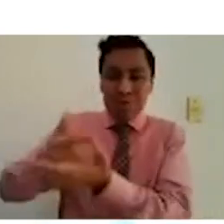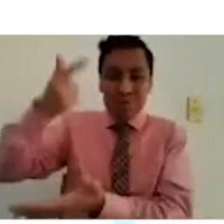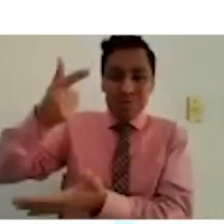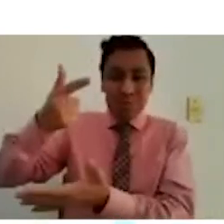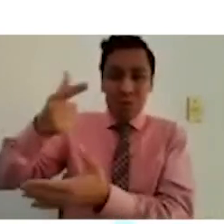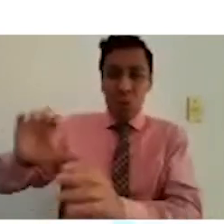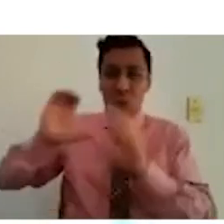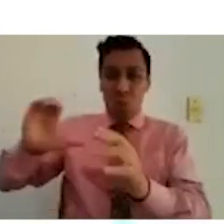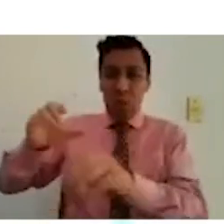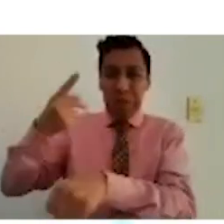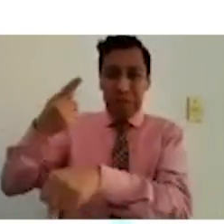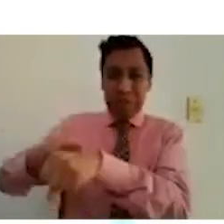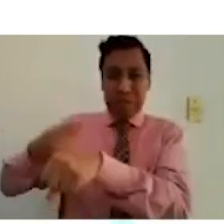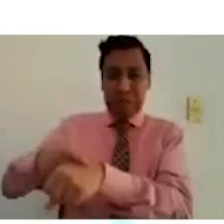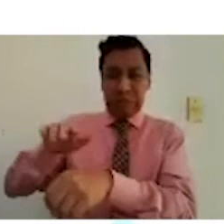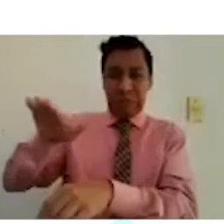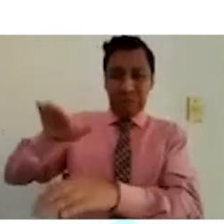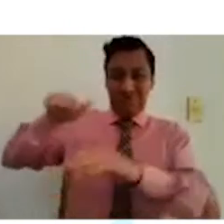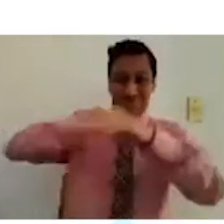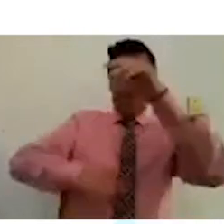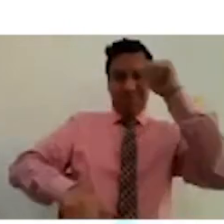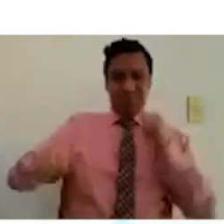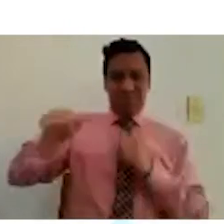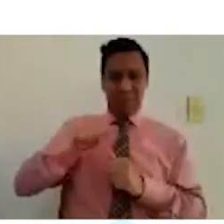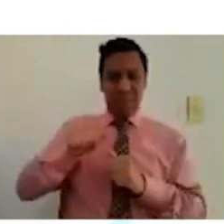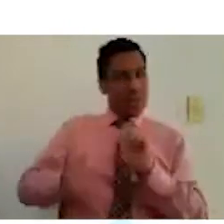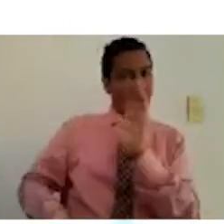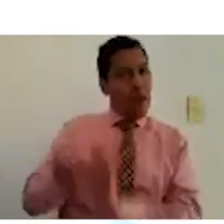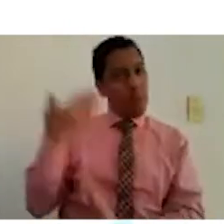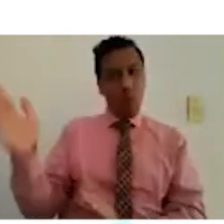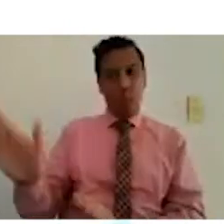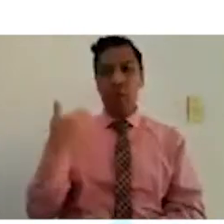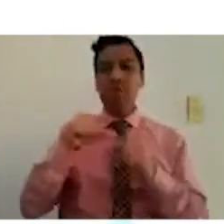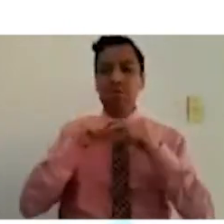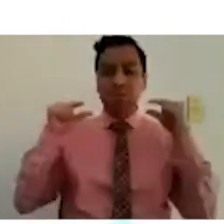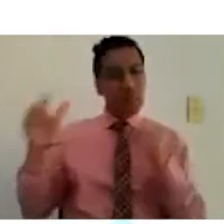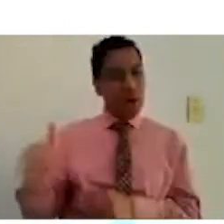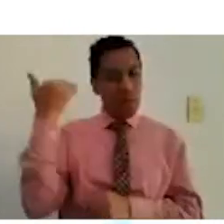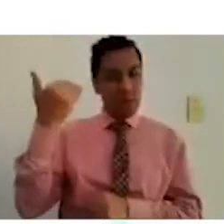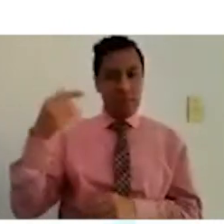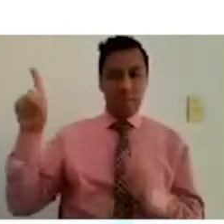está pesado! ¡Vámonos regresando! ¡Córrale, padre!